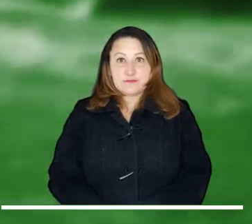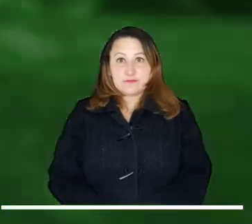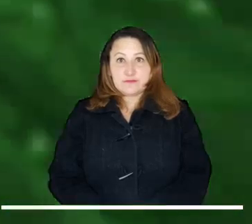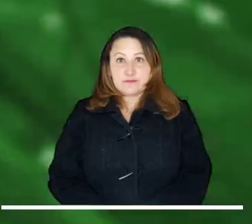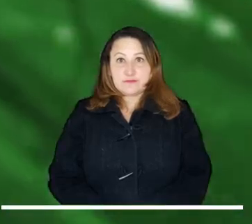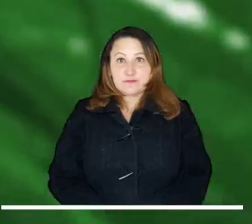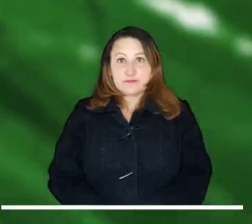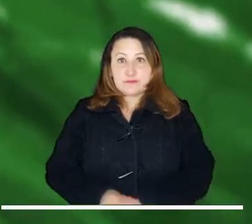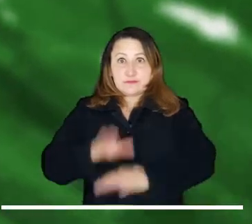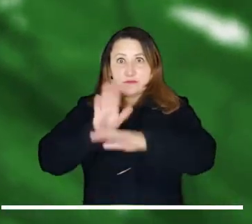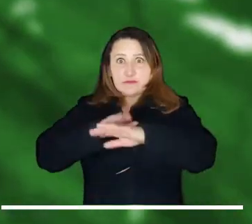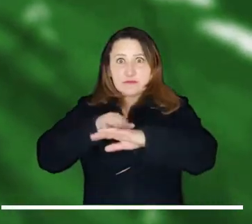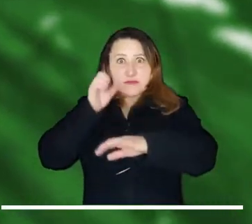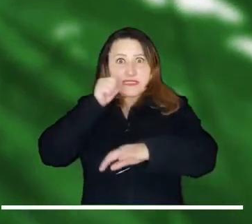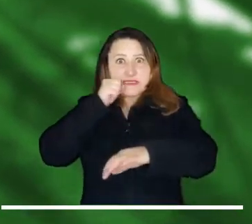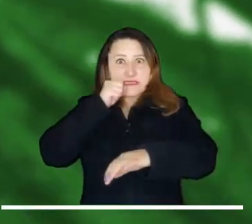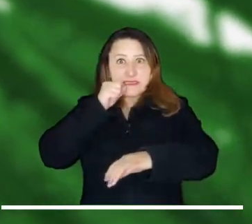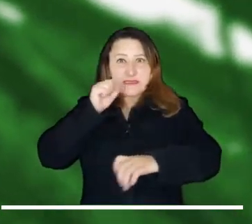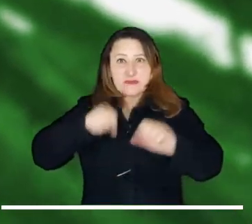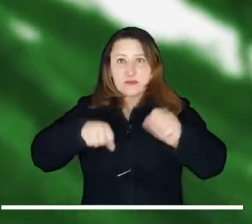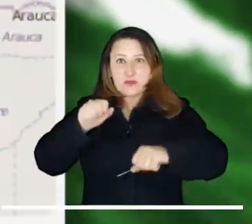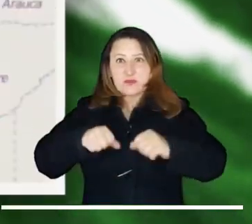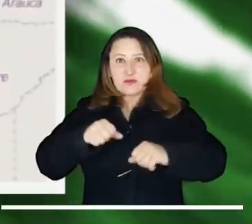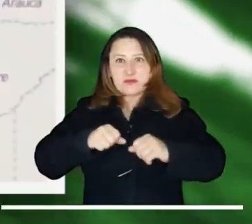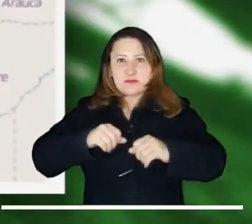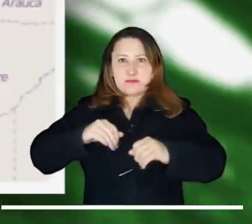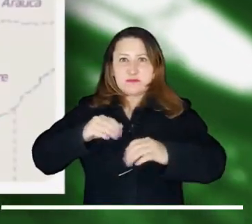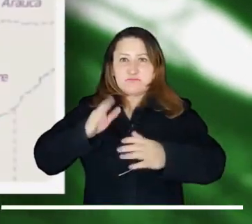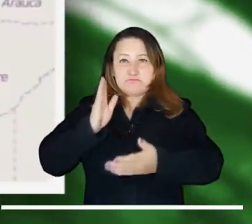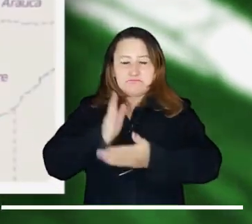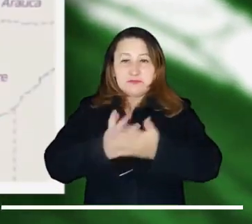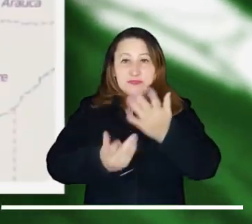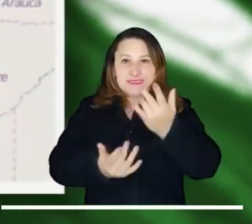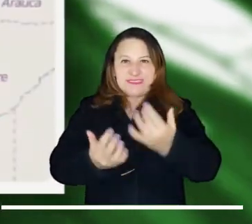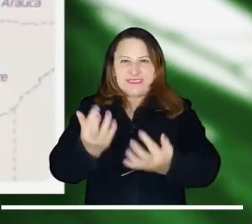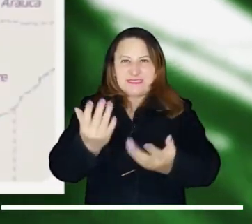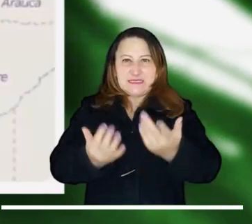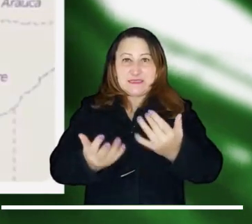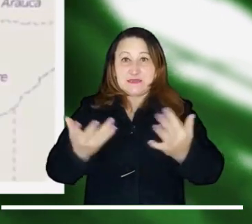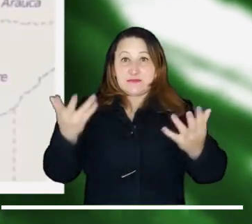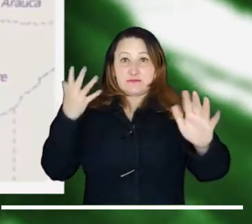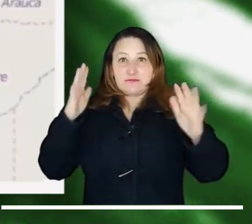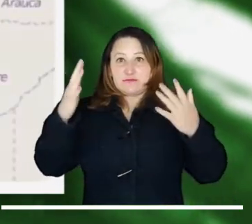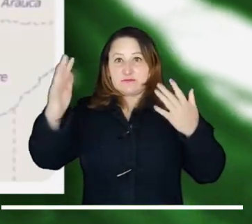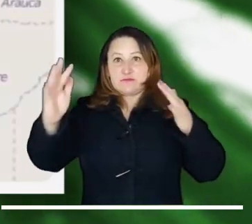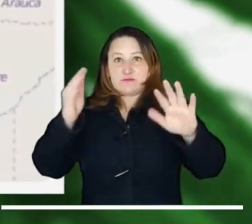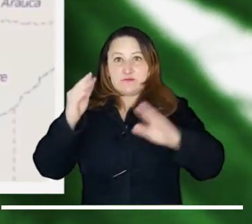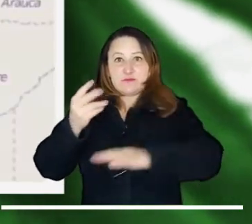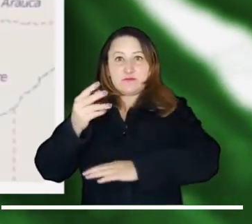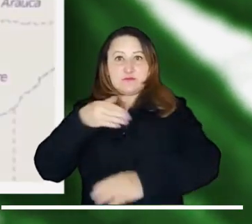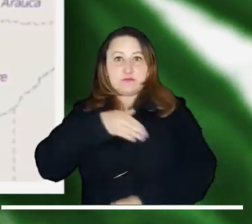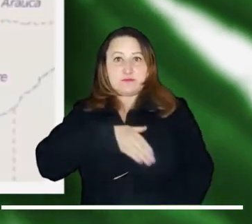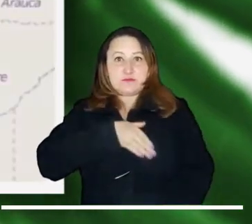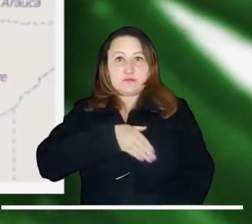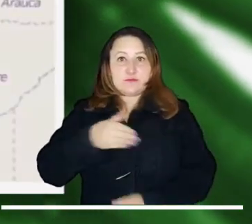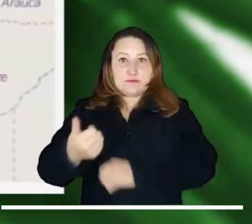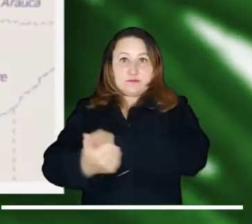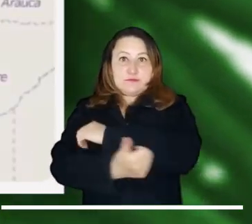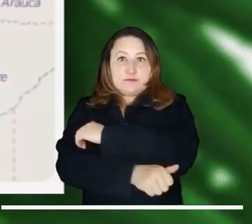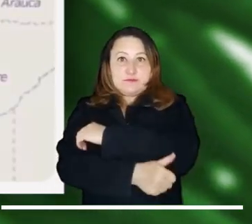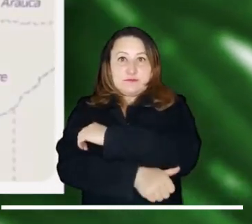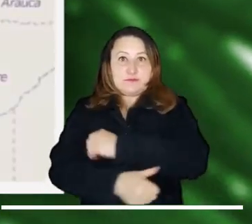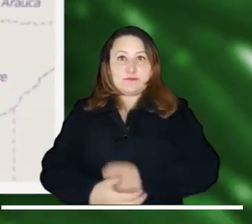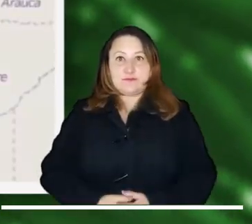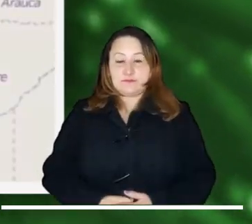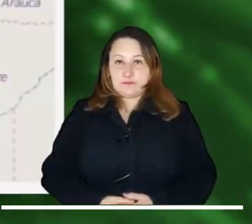Monterrey, en el departamento de Castanar. Alerta naranja por moderada probabilidad de ocurrencia de